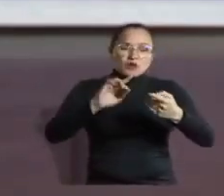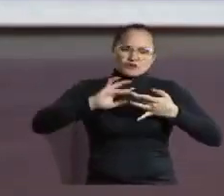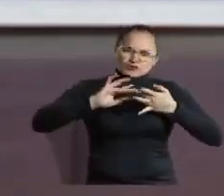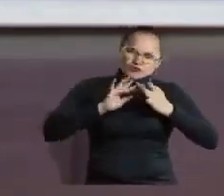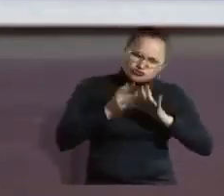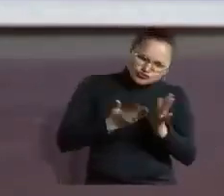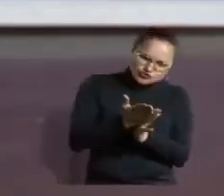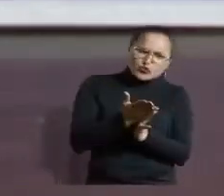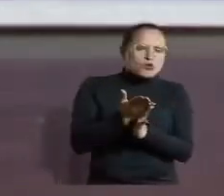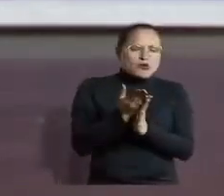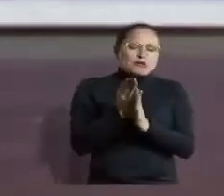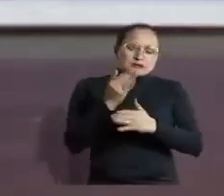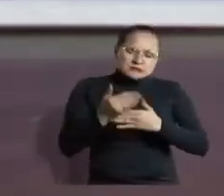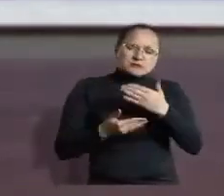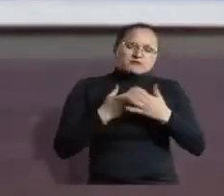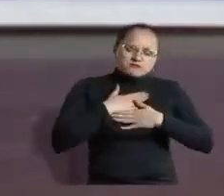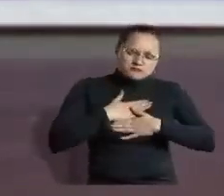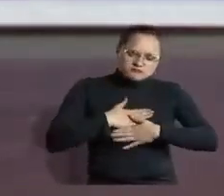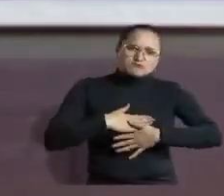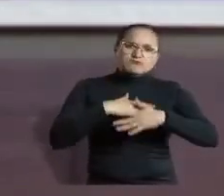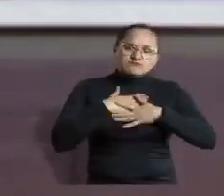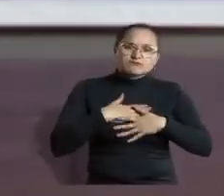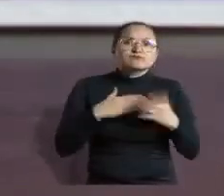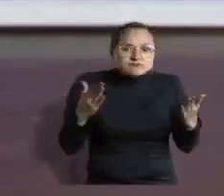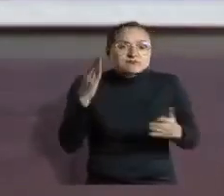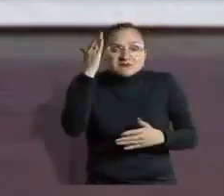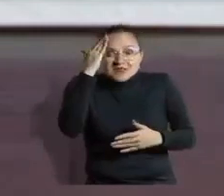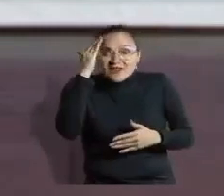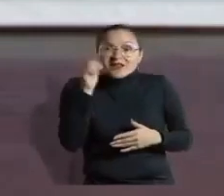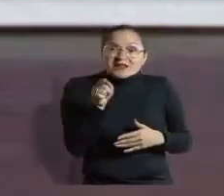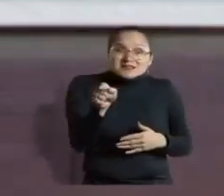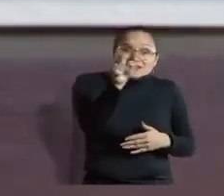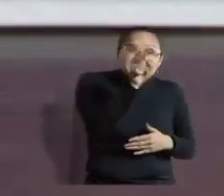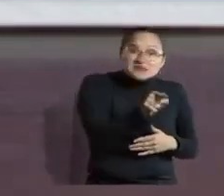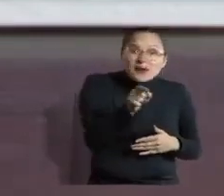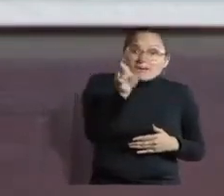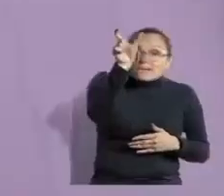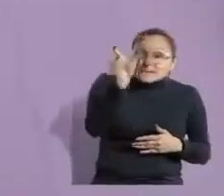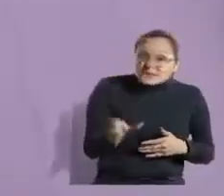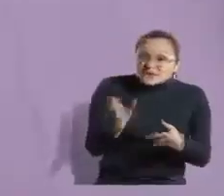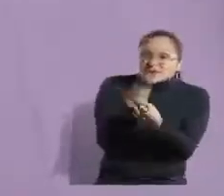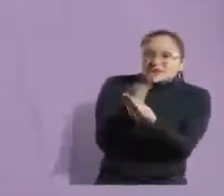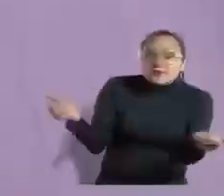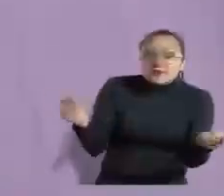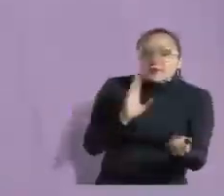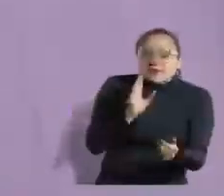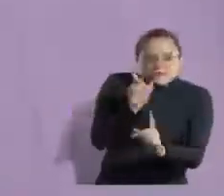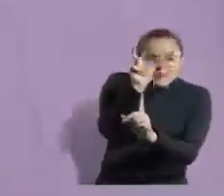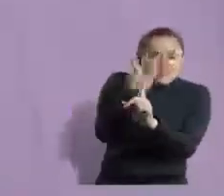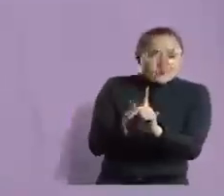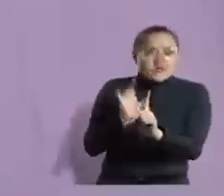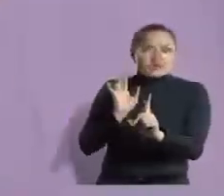y también para que todos nos demos cuenta que la persona que hace falta es un ser humano y las personas que